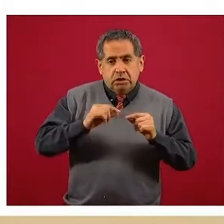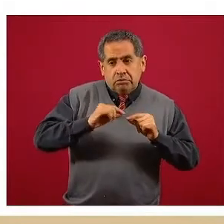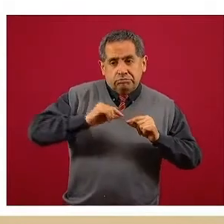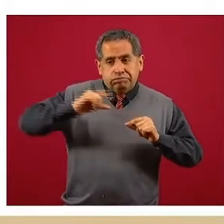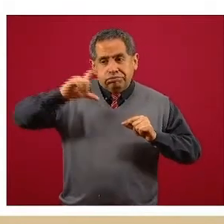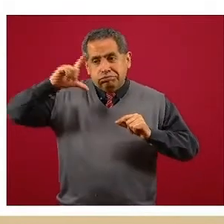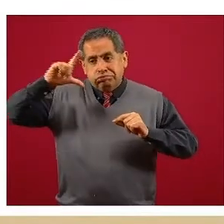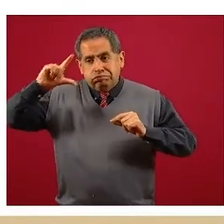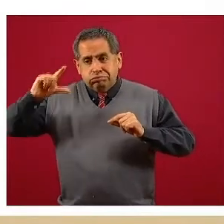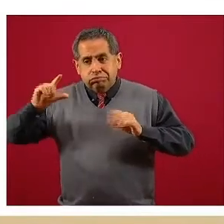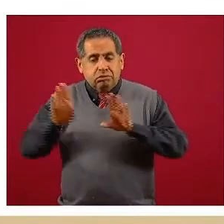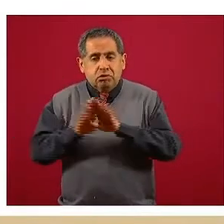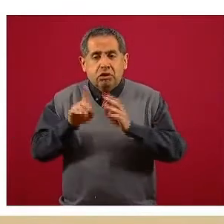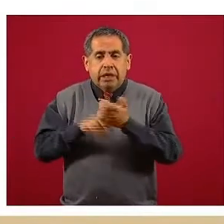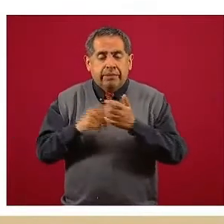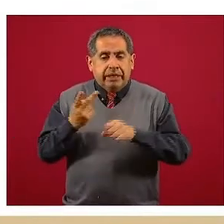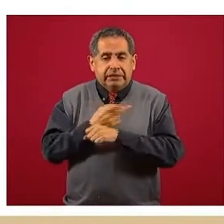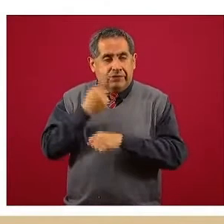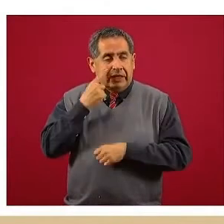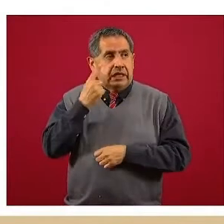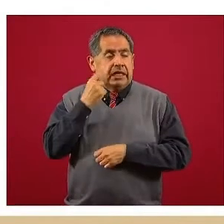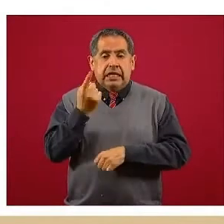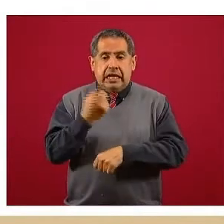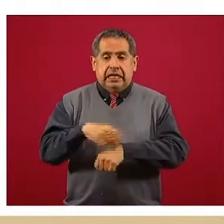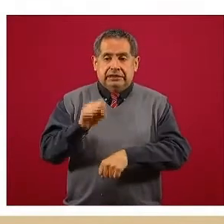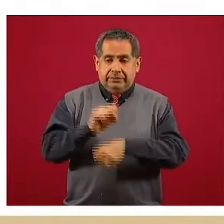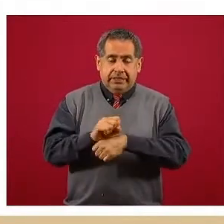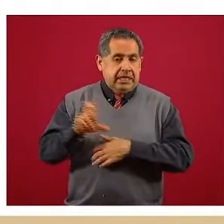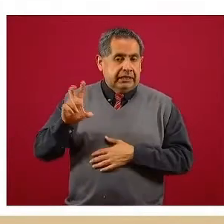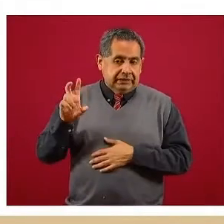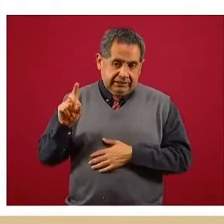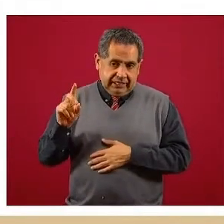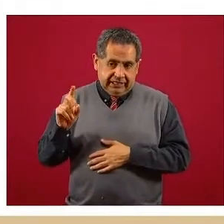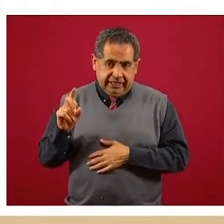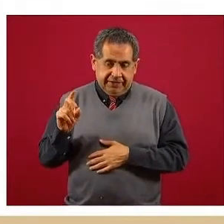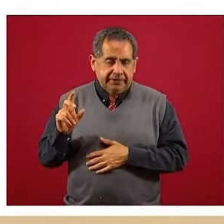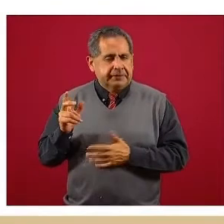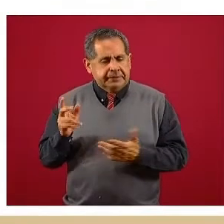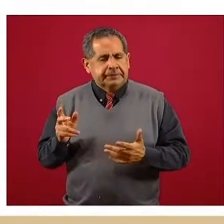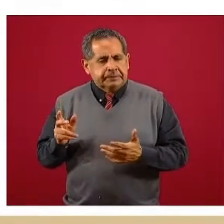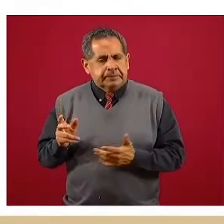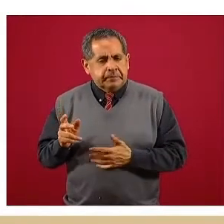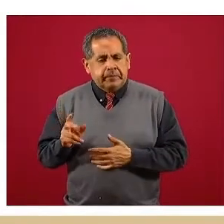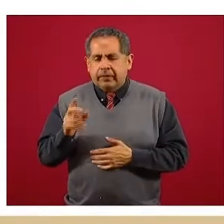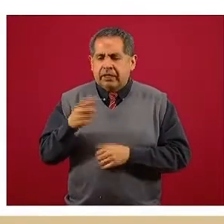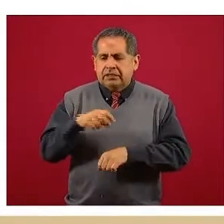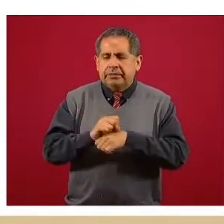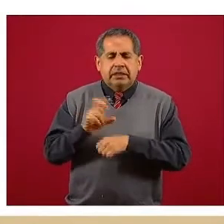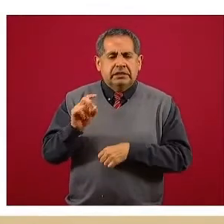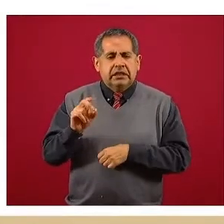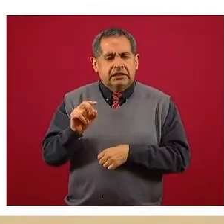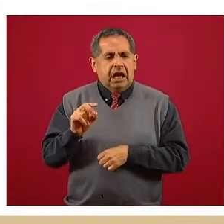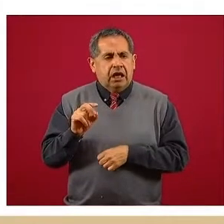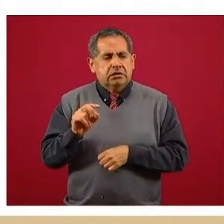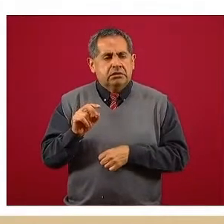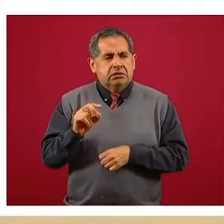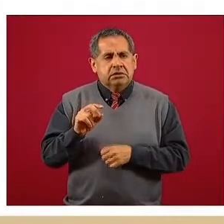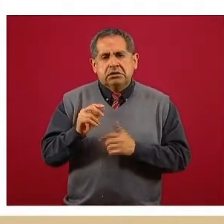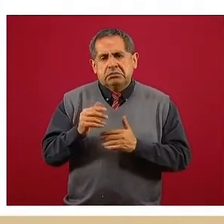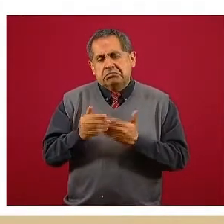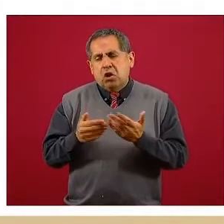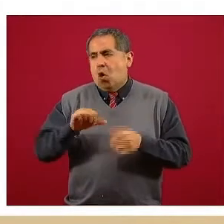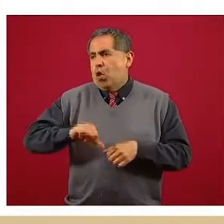que tienen estas barras, que en la semana 30, que es una semana que ya va a tener poco movimiento, porque el día de hoy